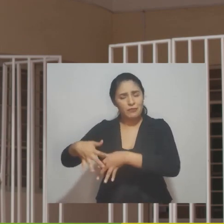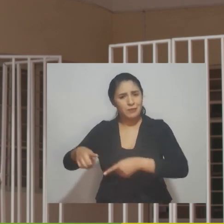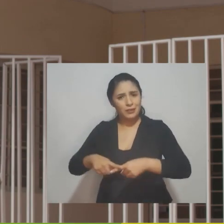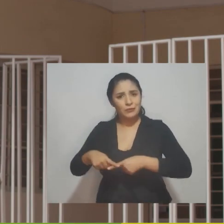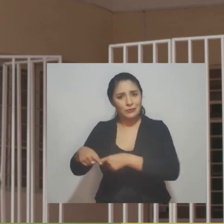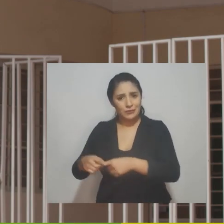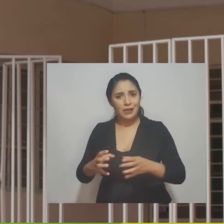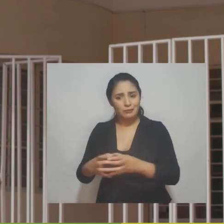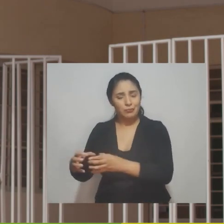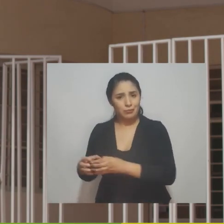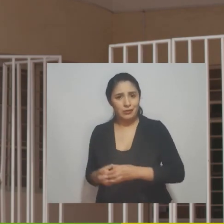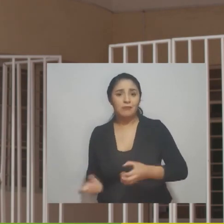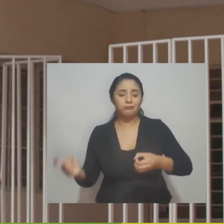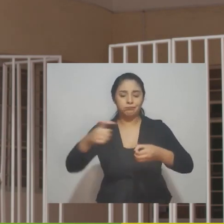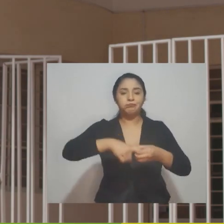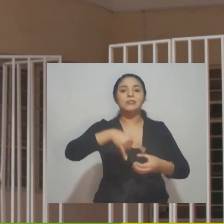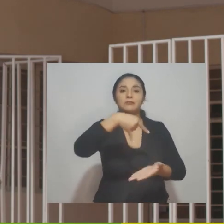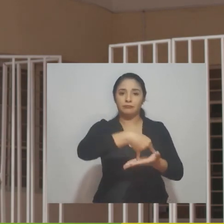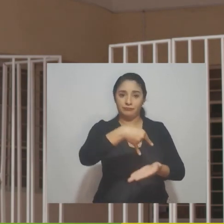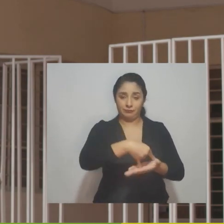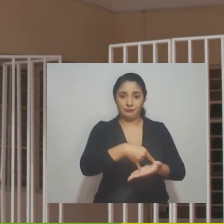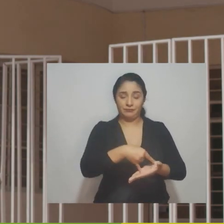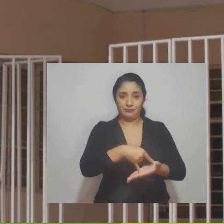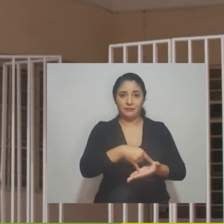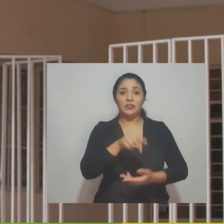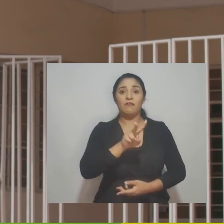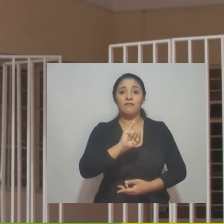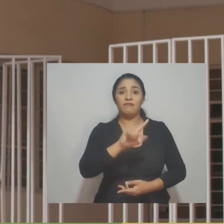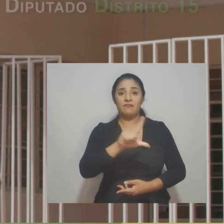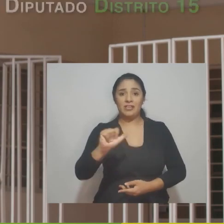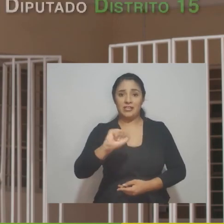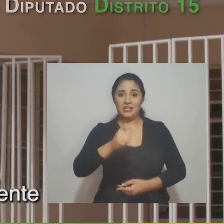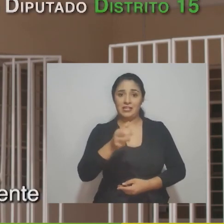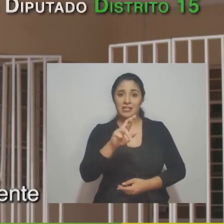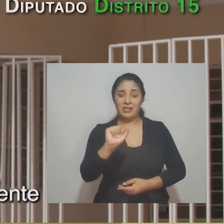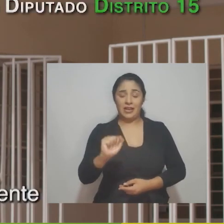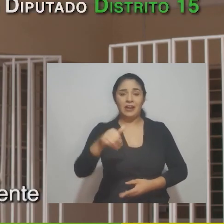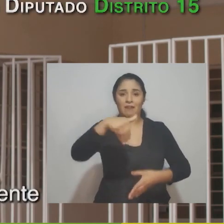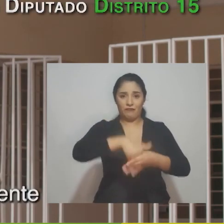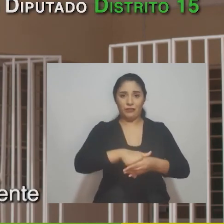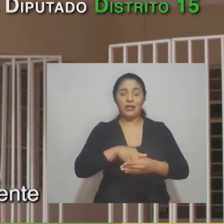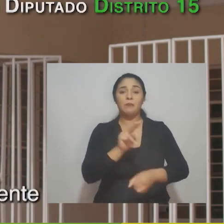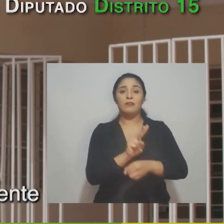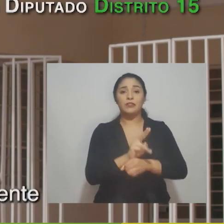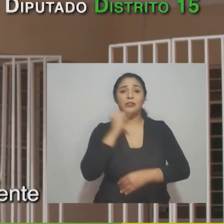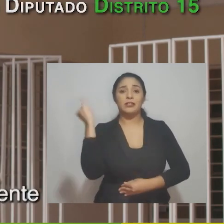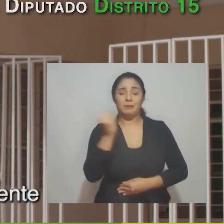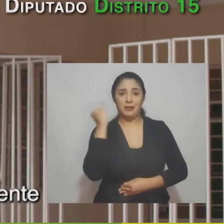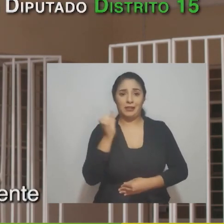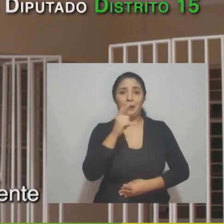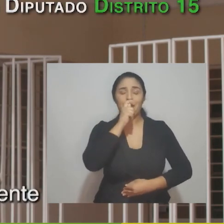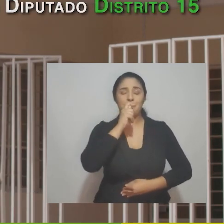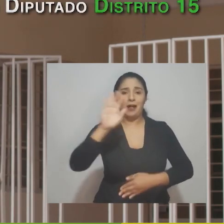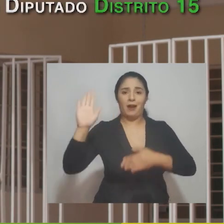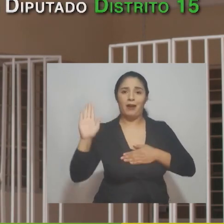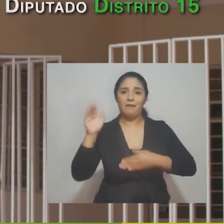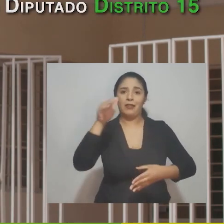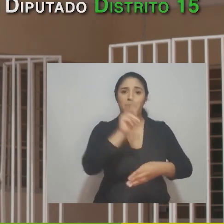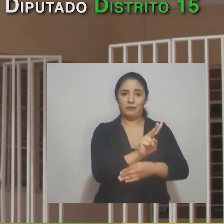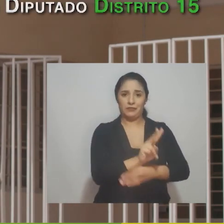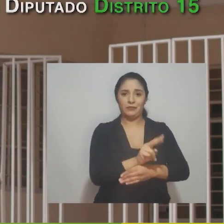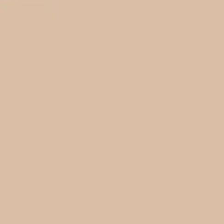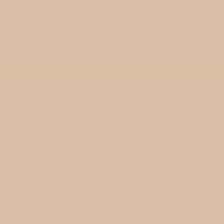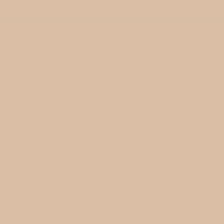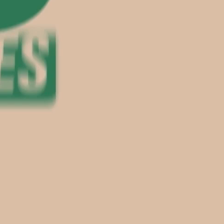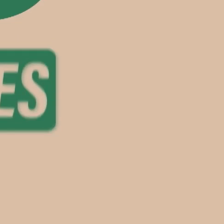de que los movimientos sociales y los gremios ingresemos al Parlamento. Vota Roberto Villagra, profesor independiente, palabra